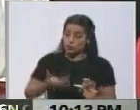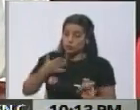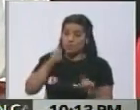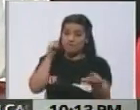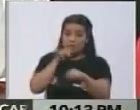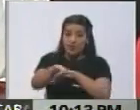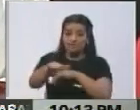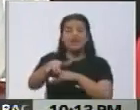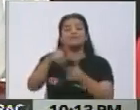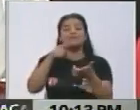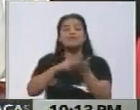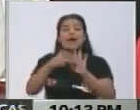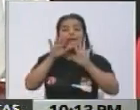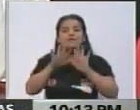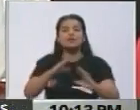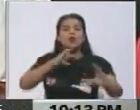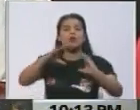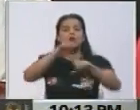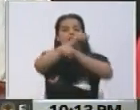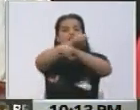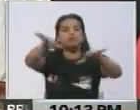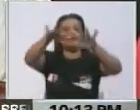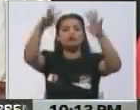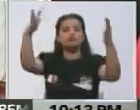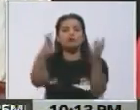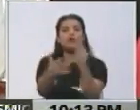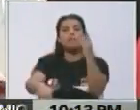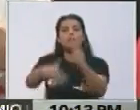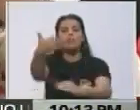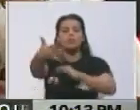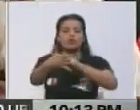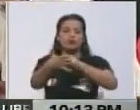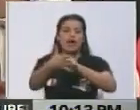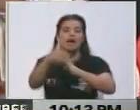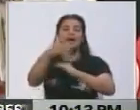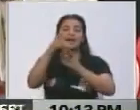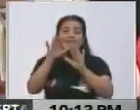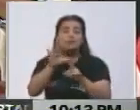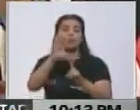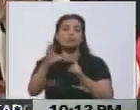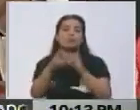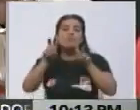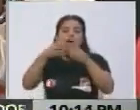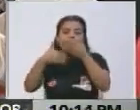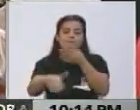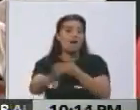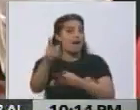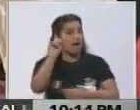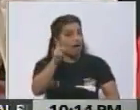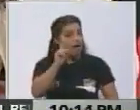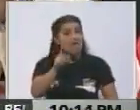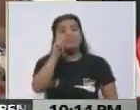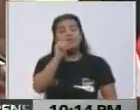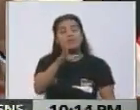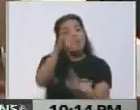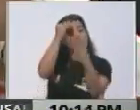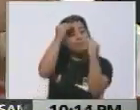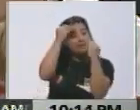mundo comunicacional, tecnológico y cultural de los años por venir. Así que tenemos que